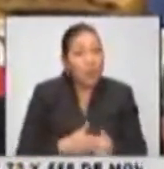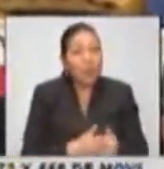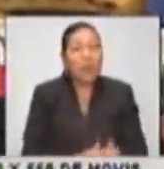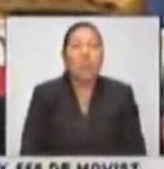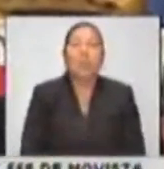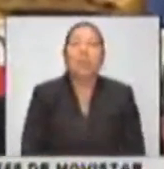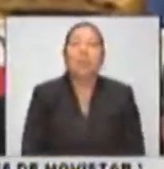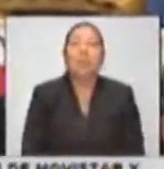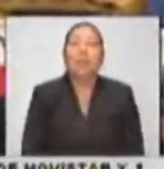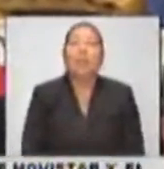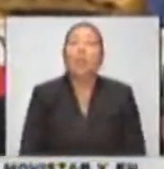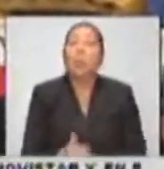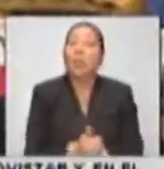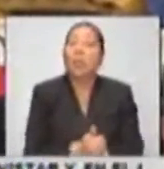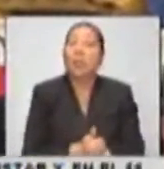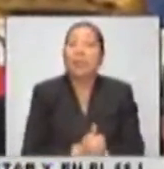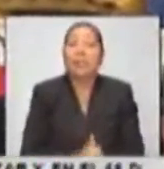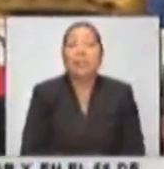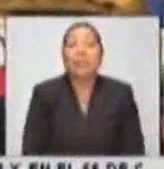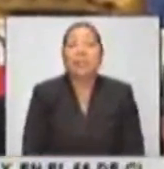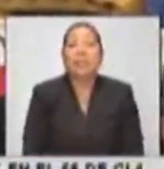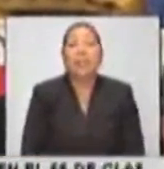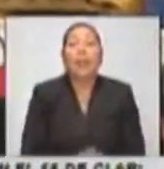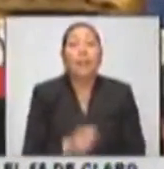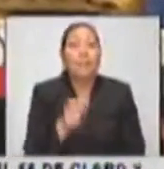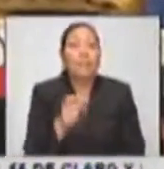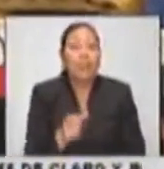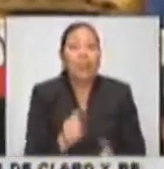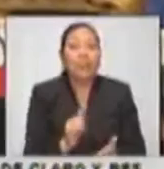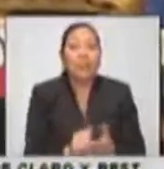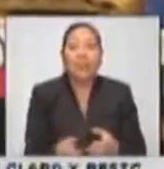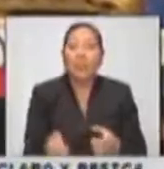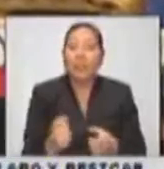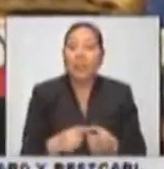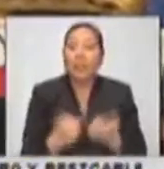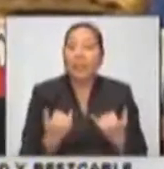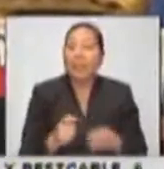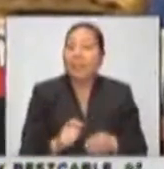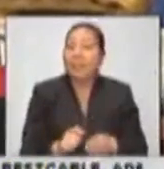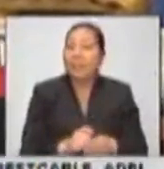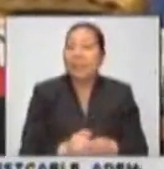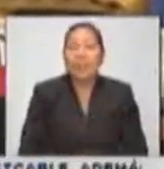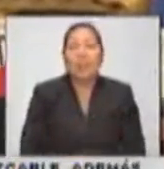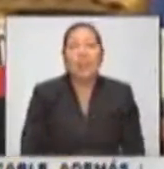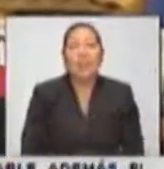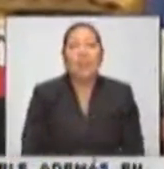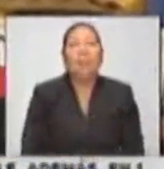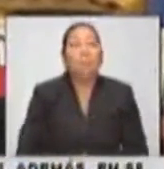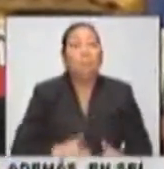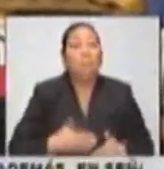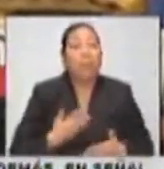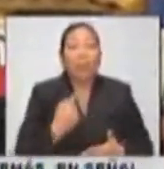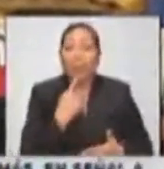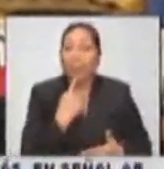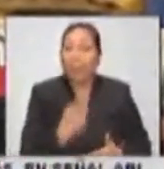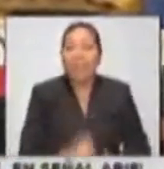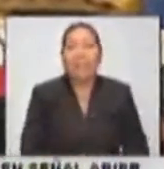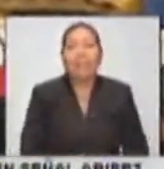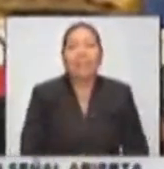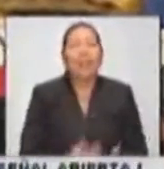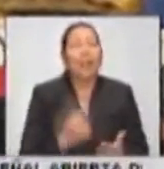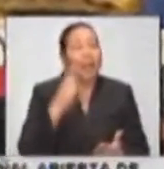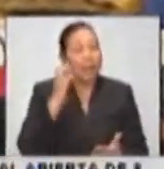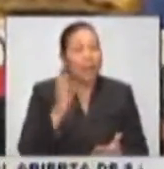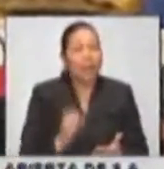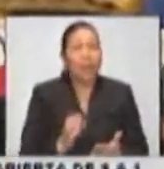orientación, en un asesoramiento a funcionarios que estén vinculados en esta tarea y que puedan advertirnos. Yo creo que